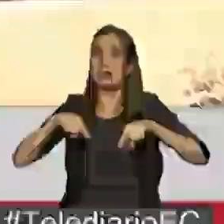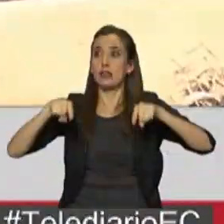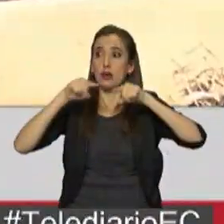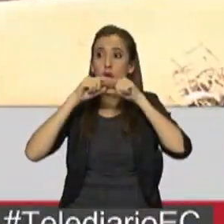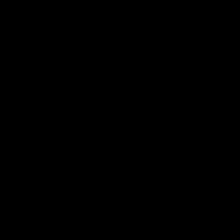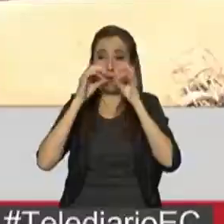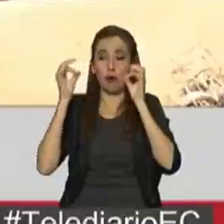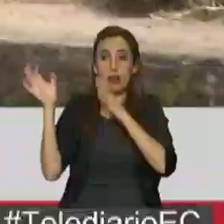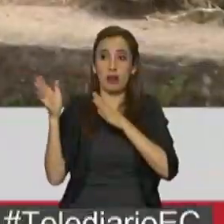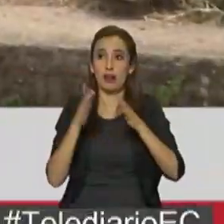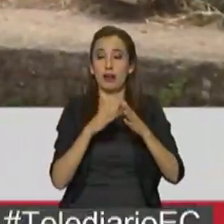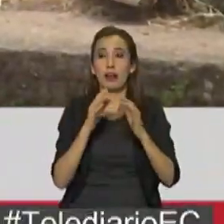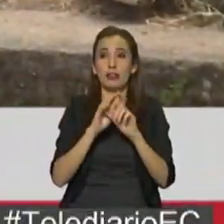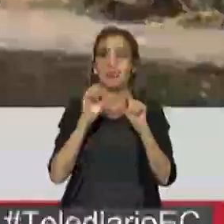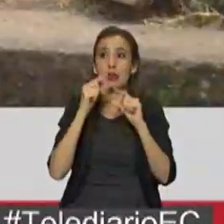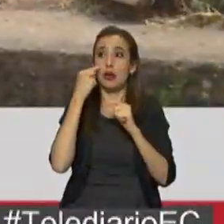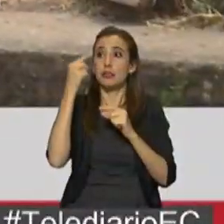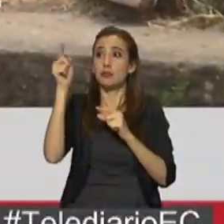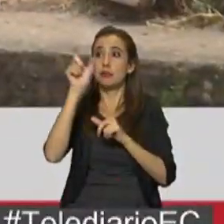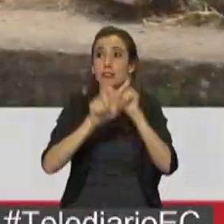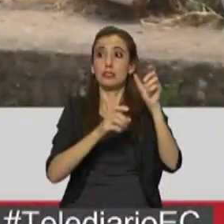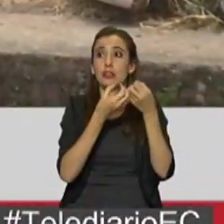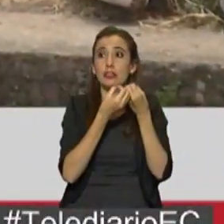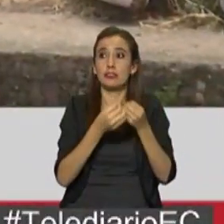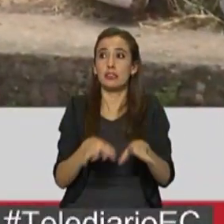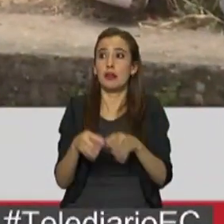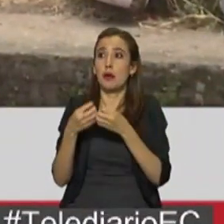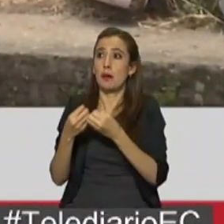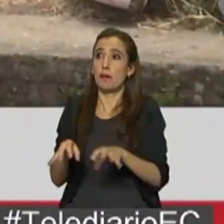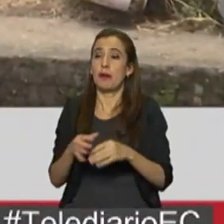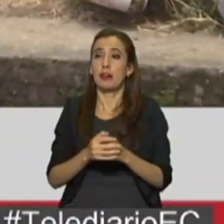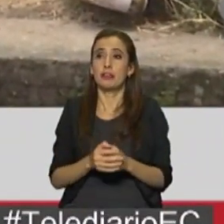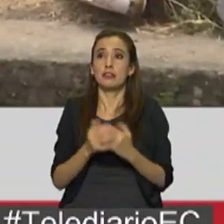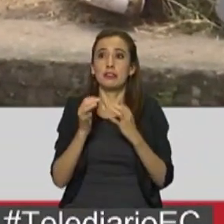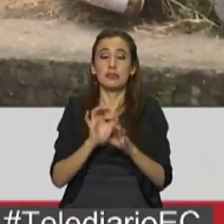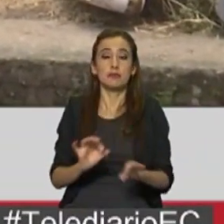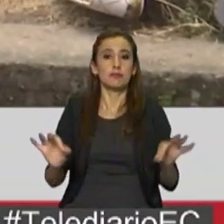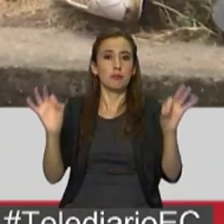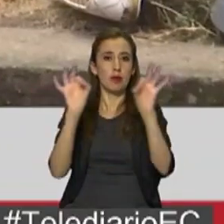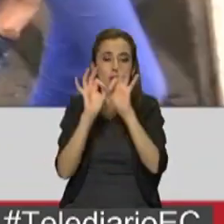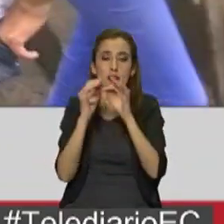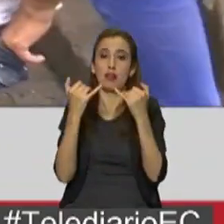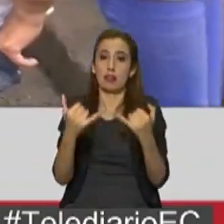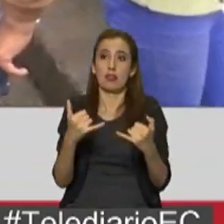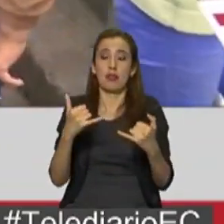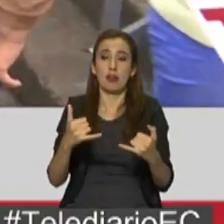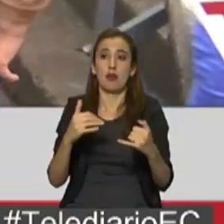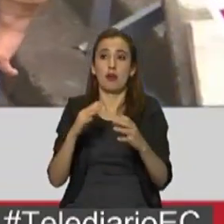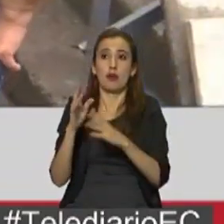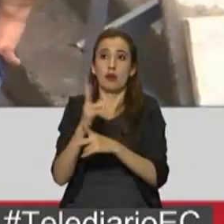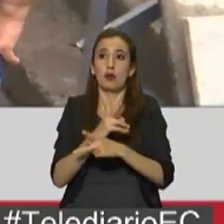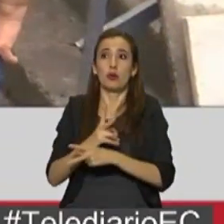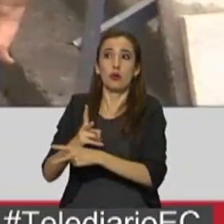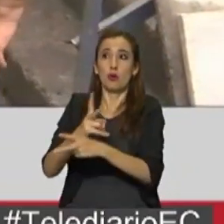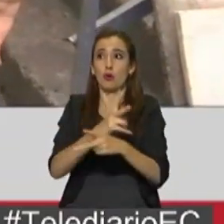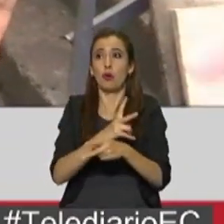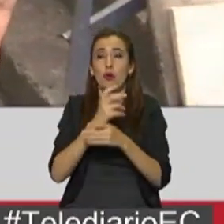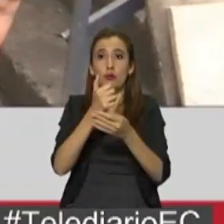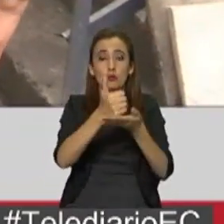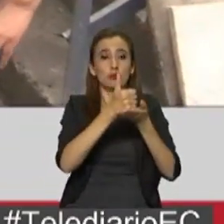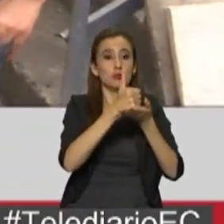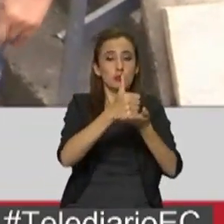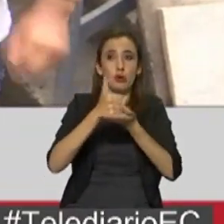los damnificados importante en este momento es salvaguardar la vida de las personas que fueron afectadas no están pidiendo ayuda a las